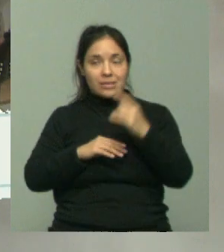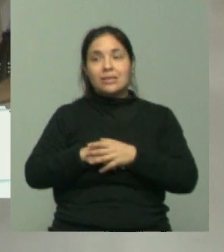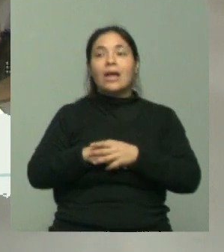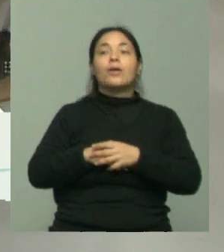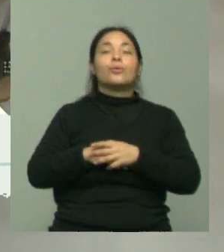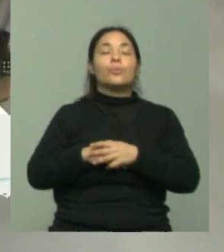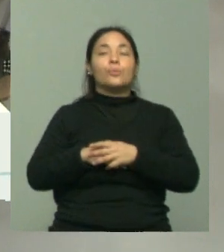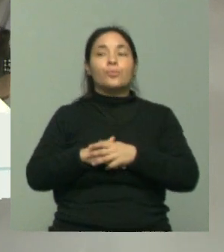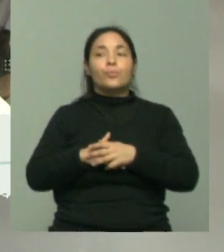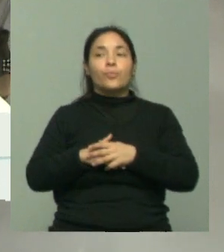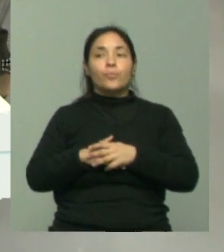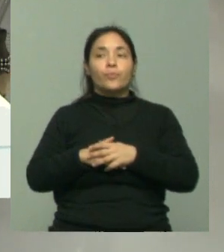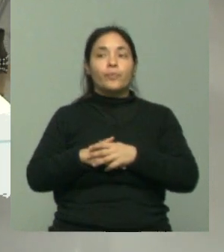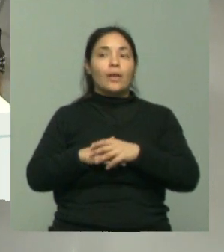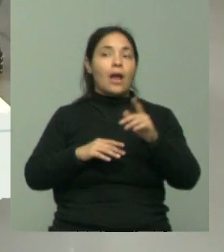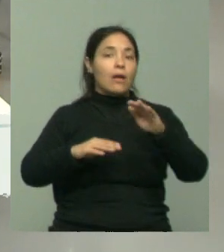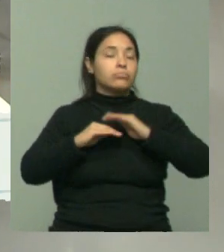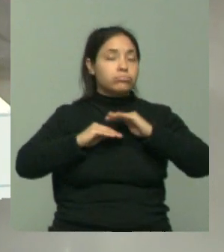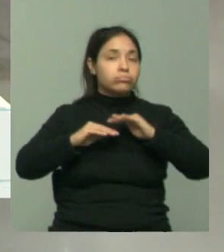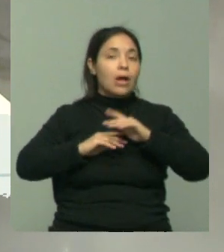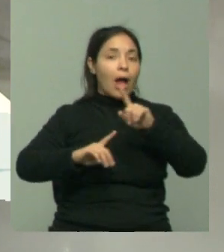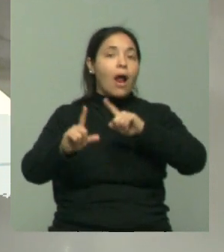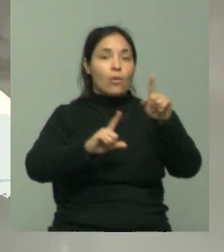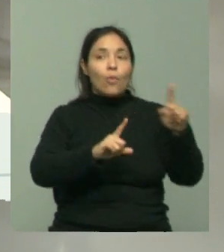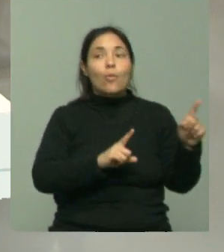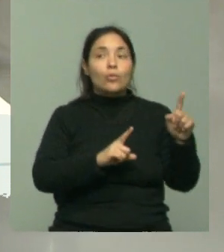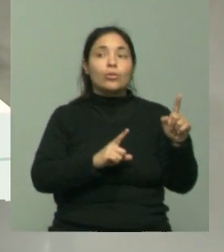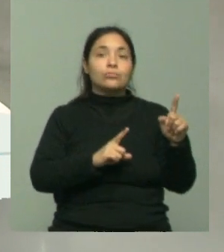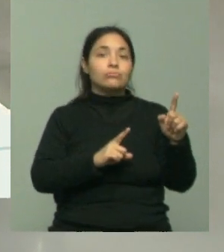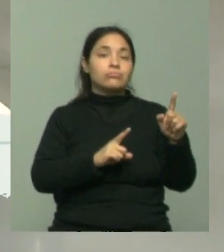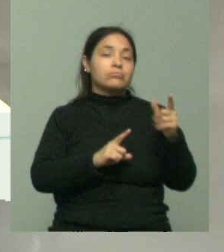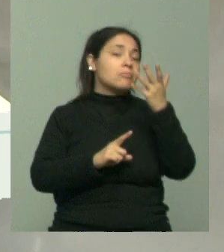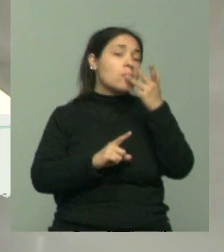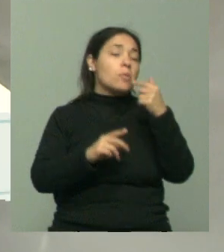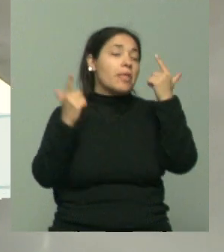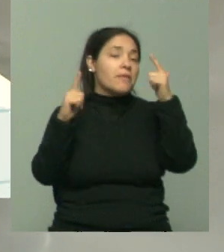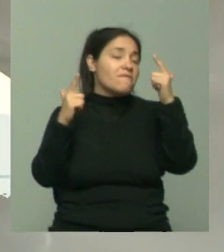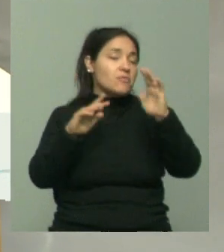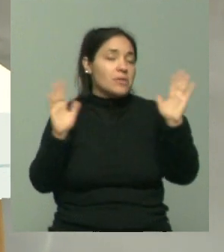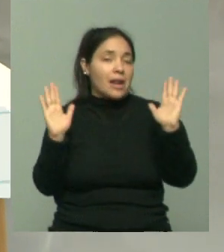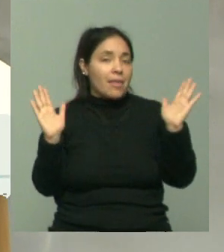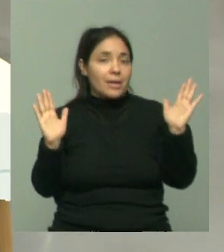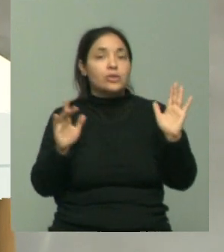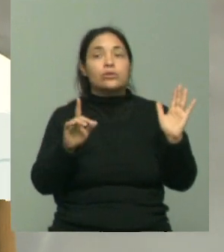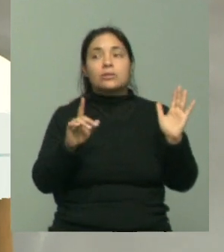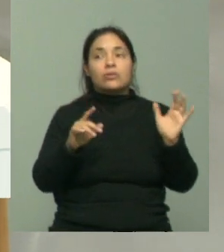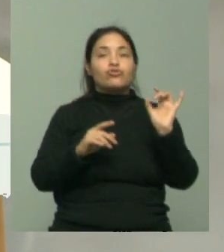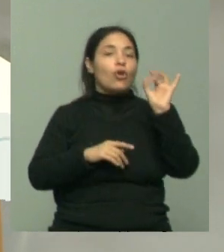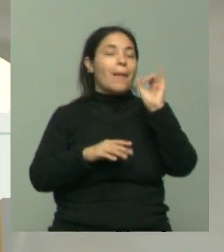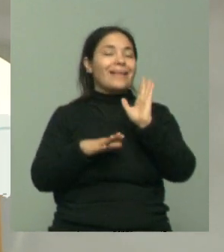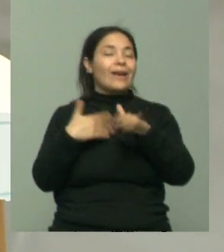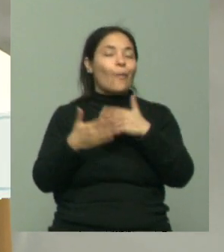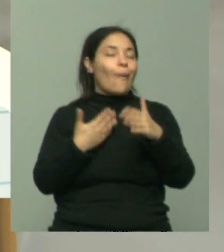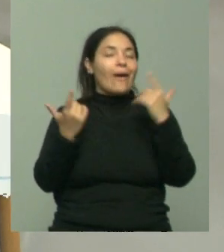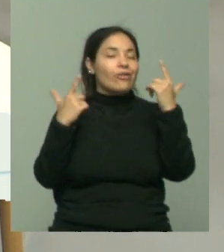¿Sí? Sí. Hay chicos que van por el solo disfrute de hacer la actividad. Sí, hay chicos como una que cuestión recreativa